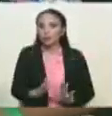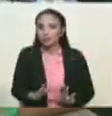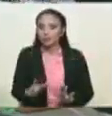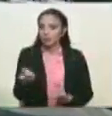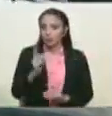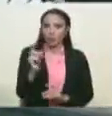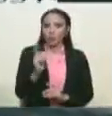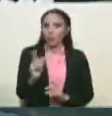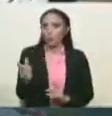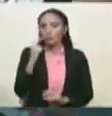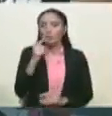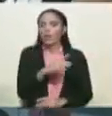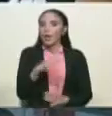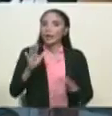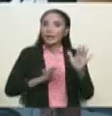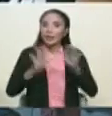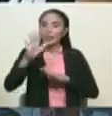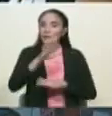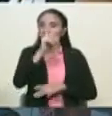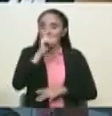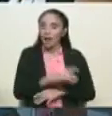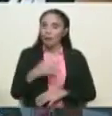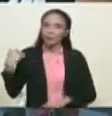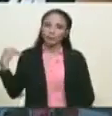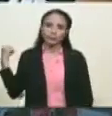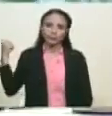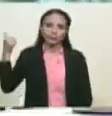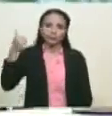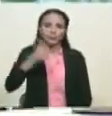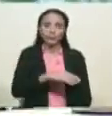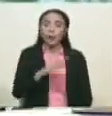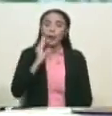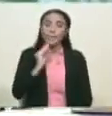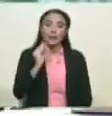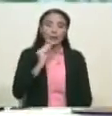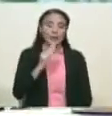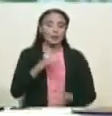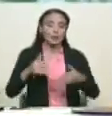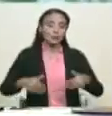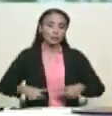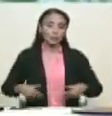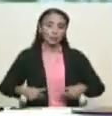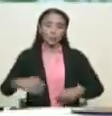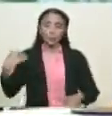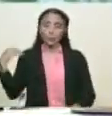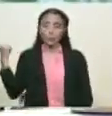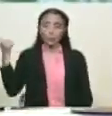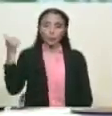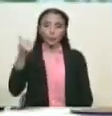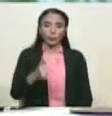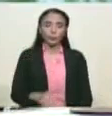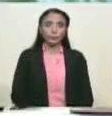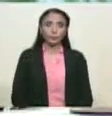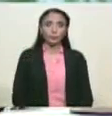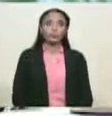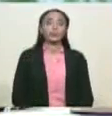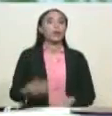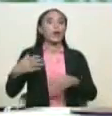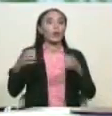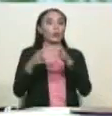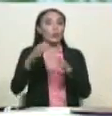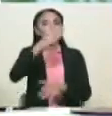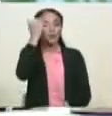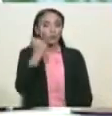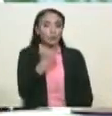vano, 15 años que los han curtido en la lucha. Y el Frente Francisco de Miranda debe seguir